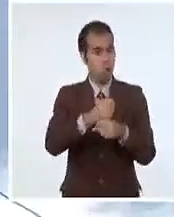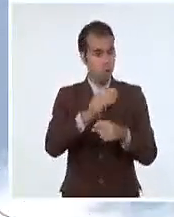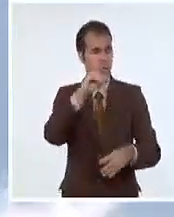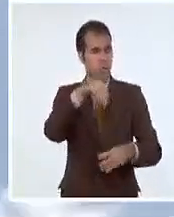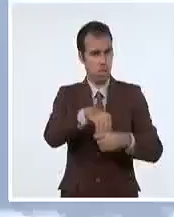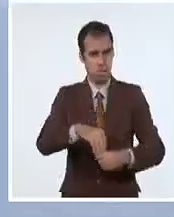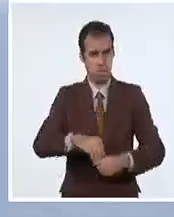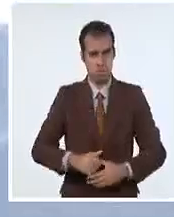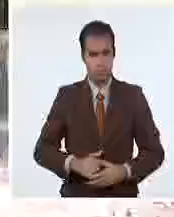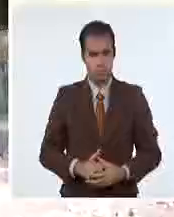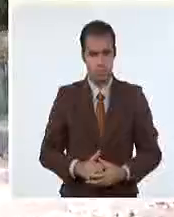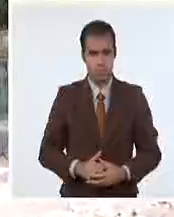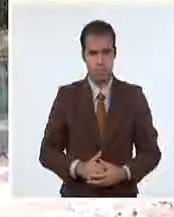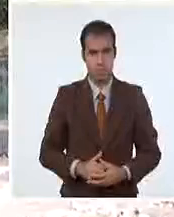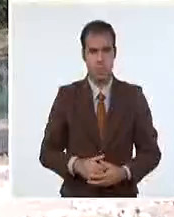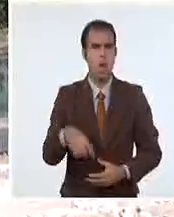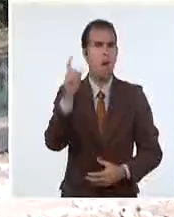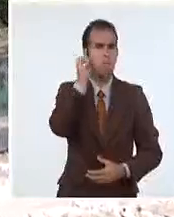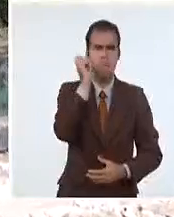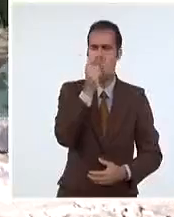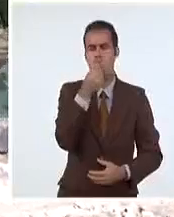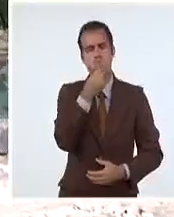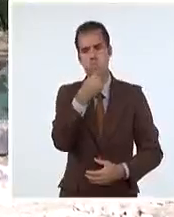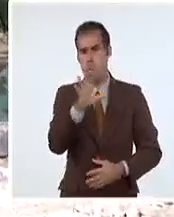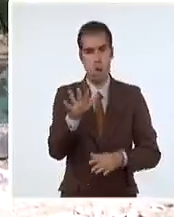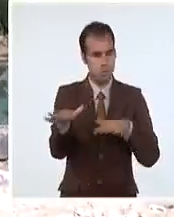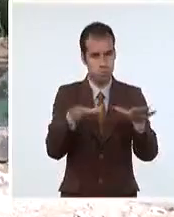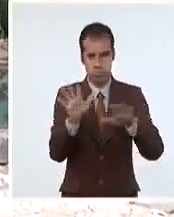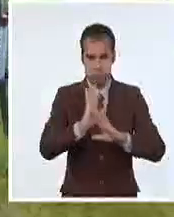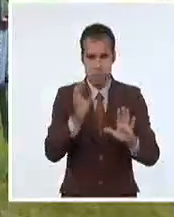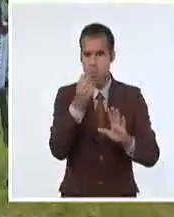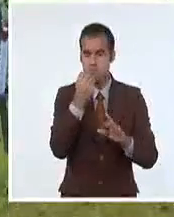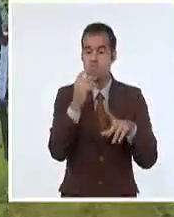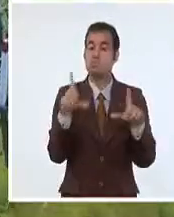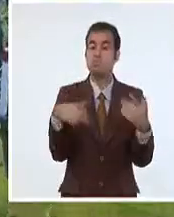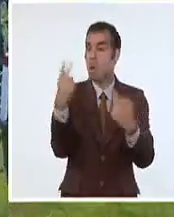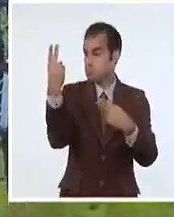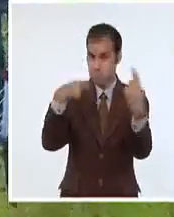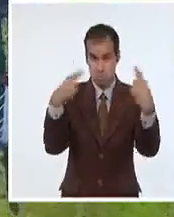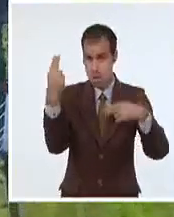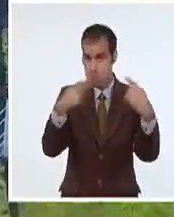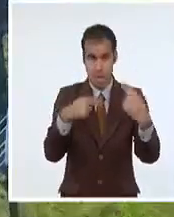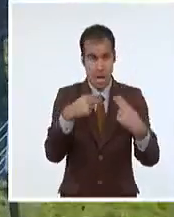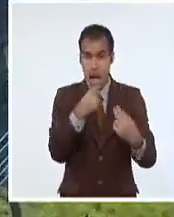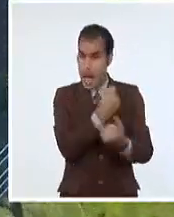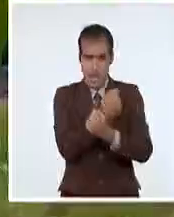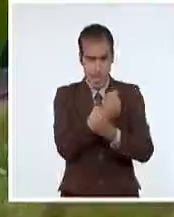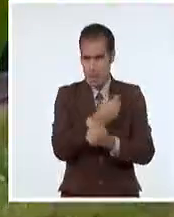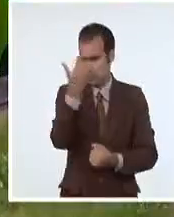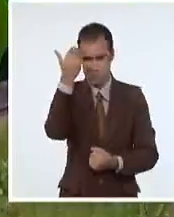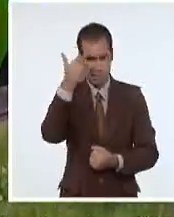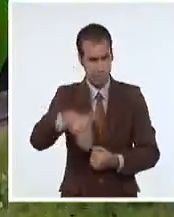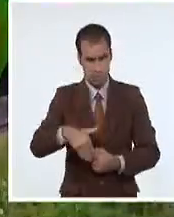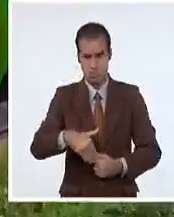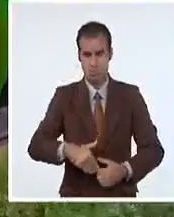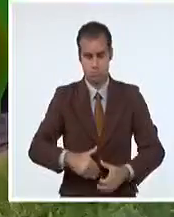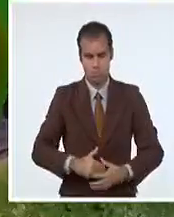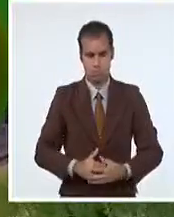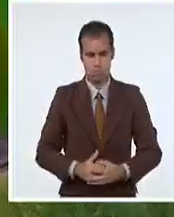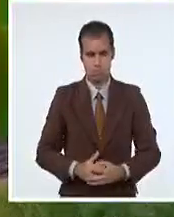armada. Mujeres y hombres listos para cumplir diversas y riesgosas misiones de carácter